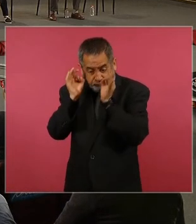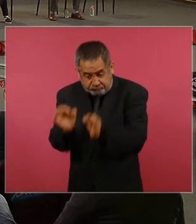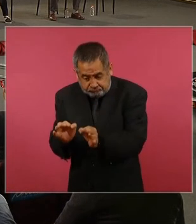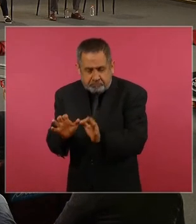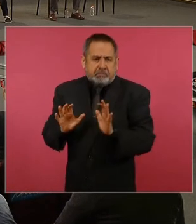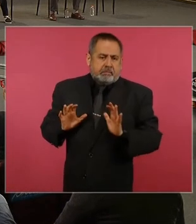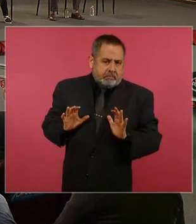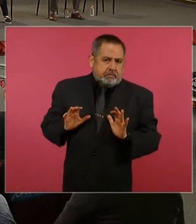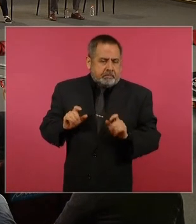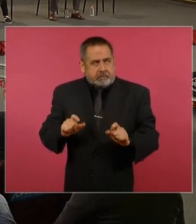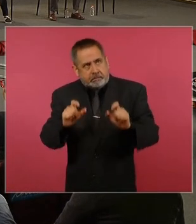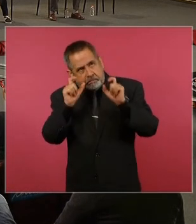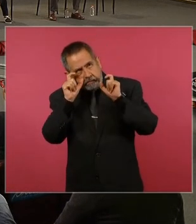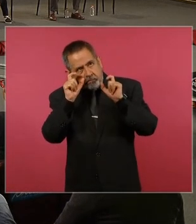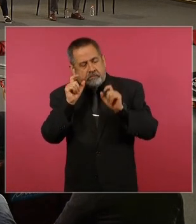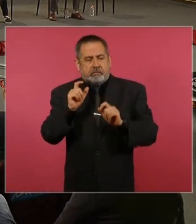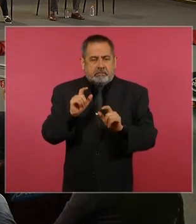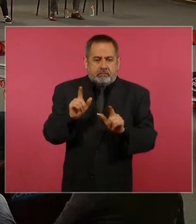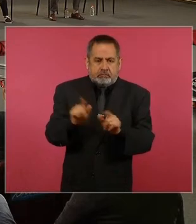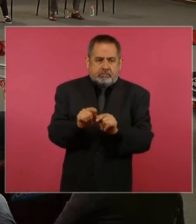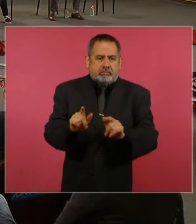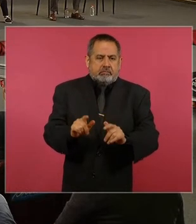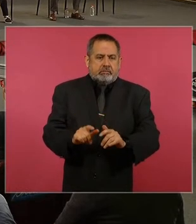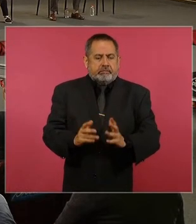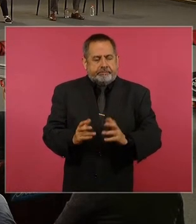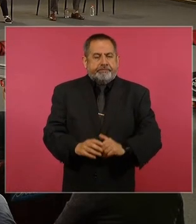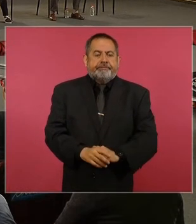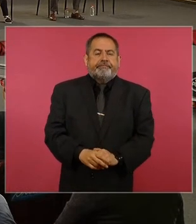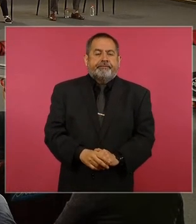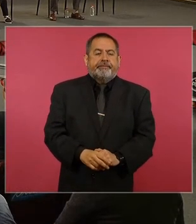La siguiente, por favor. Bien.